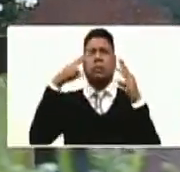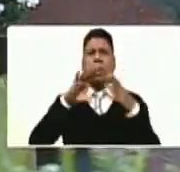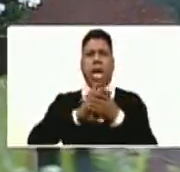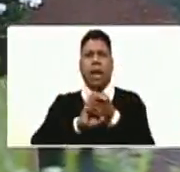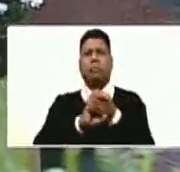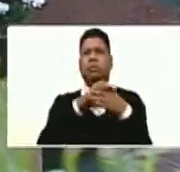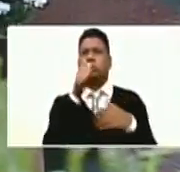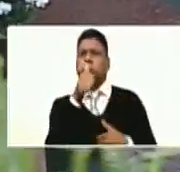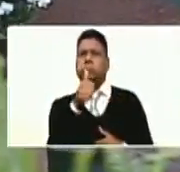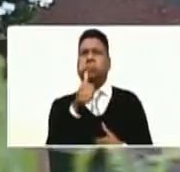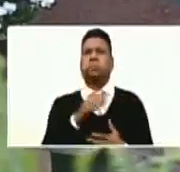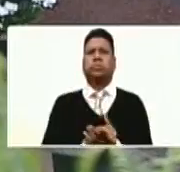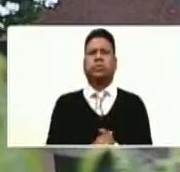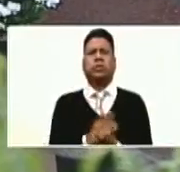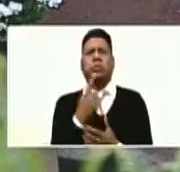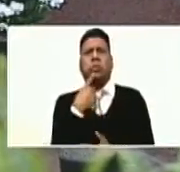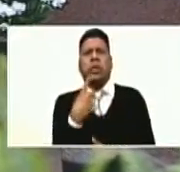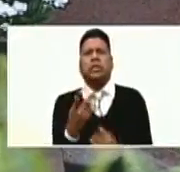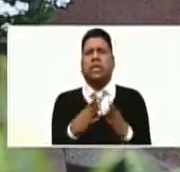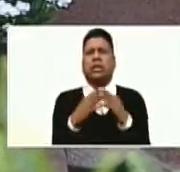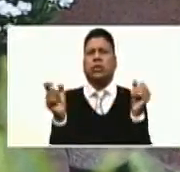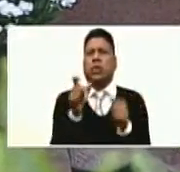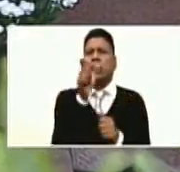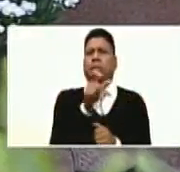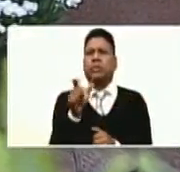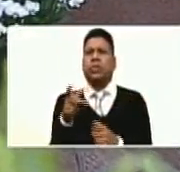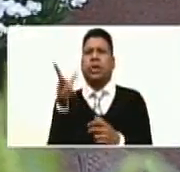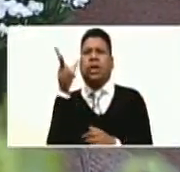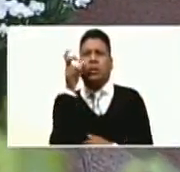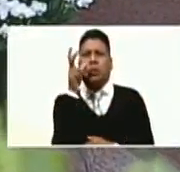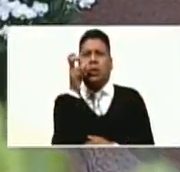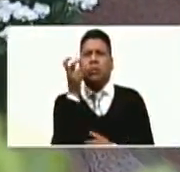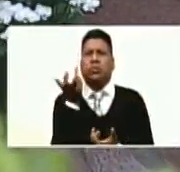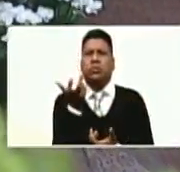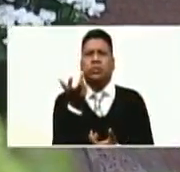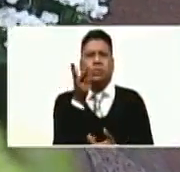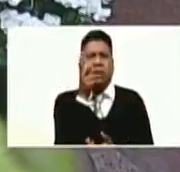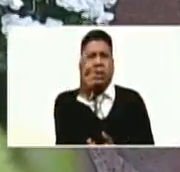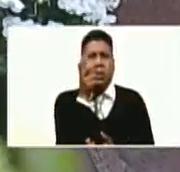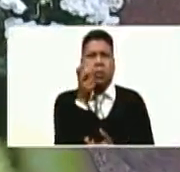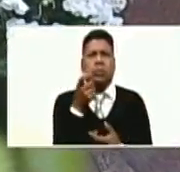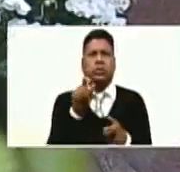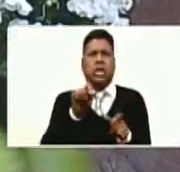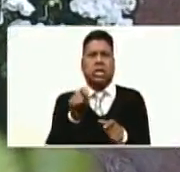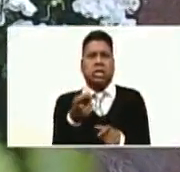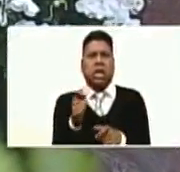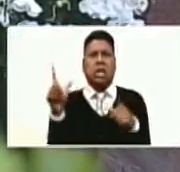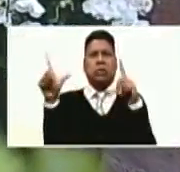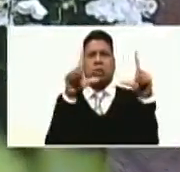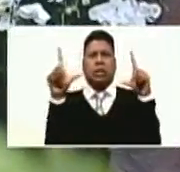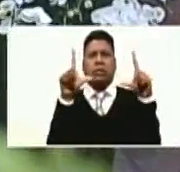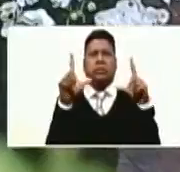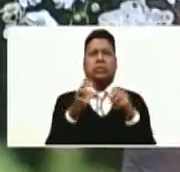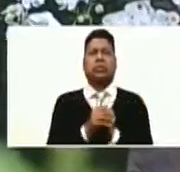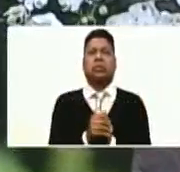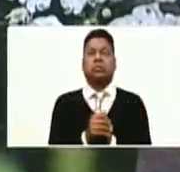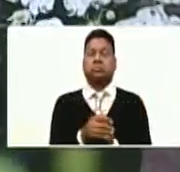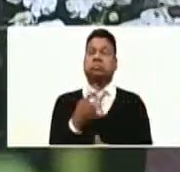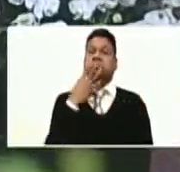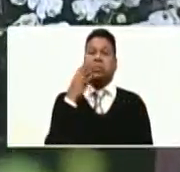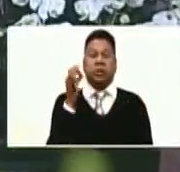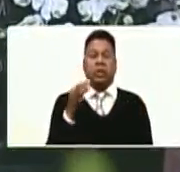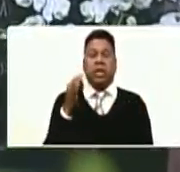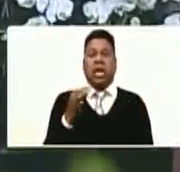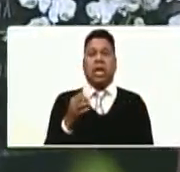esta fecha a todo el país que nos escucha por radio y televisión? Bueno, sí, efectivamente, una fecha muy significativa